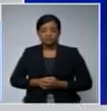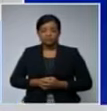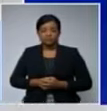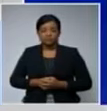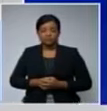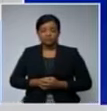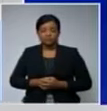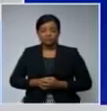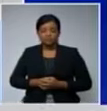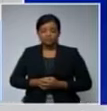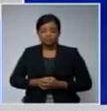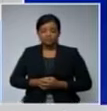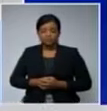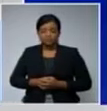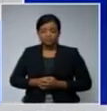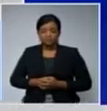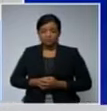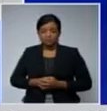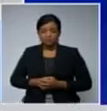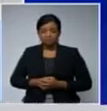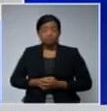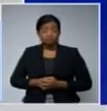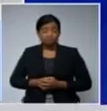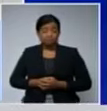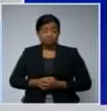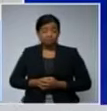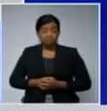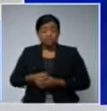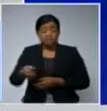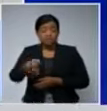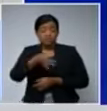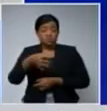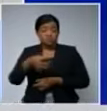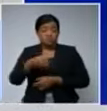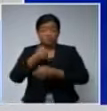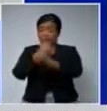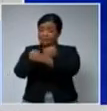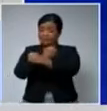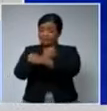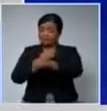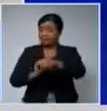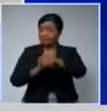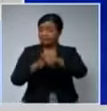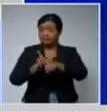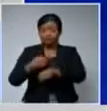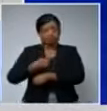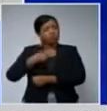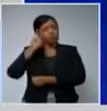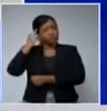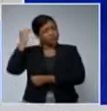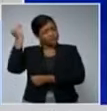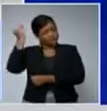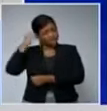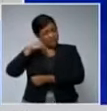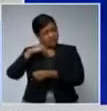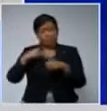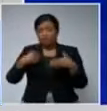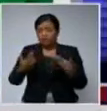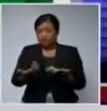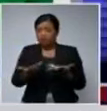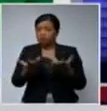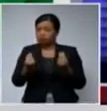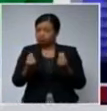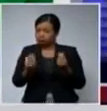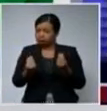decir los de mayor riesgo epidemiológico, aunque sabemos que en